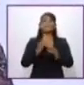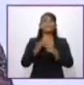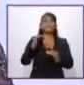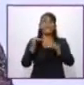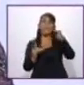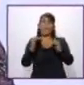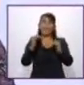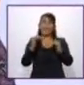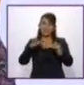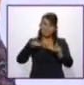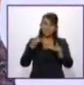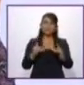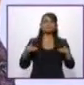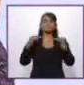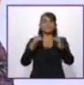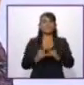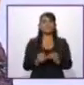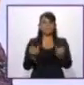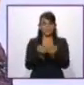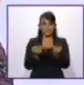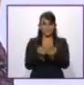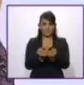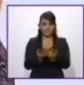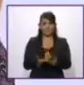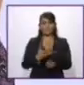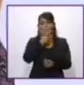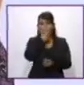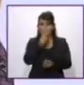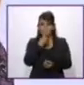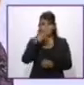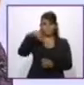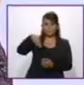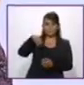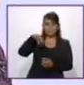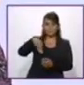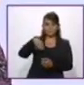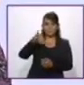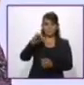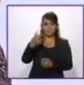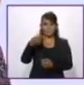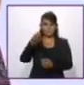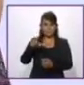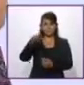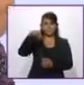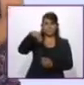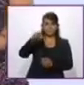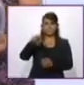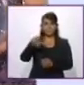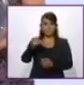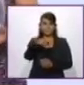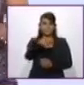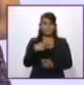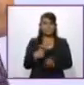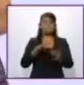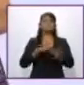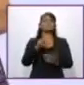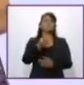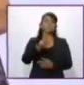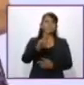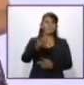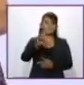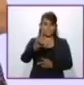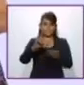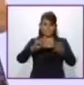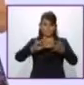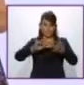desigualdad. Estamos viendo el candidato Miguel Nava Alvarado de Redes Sociales Progresistas.